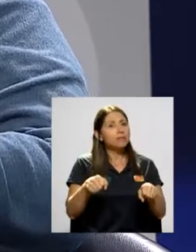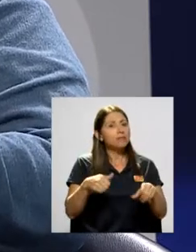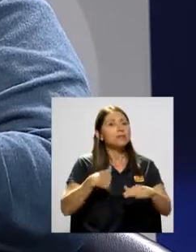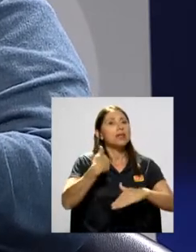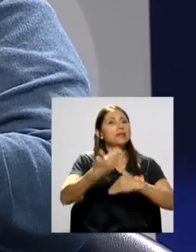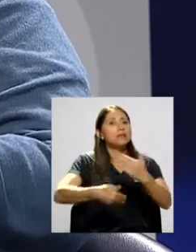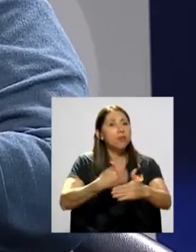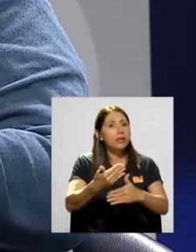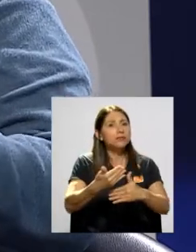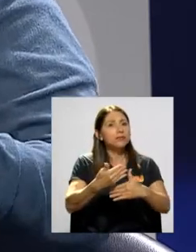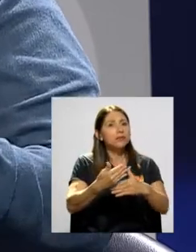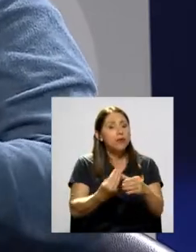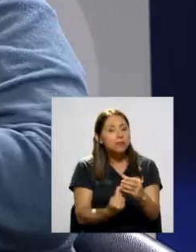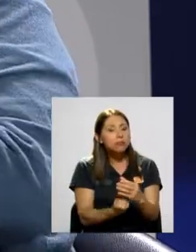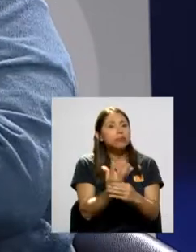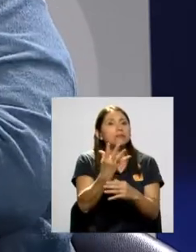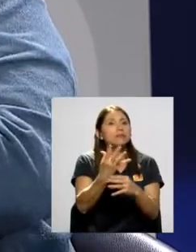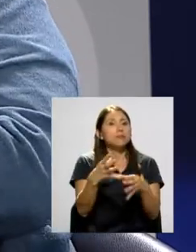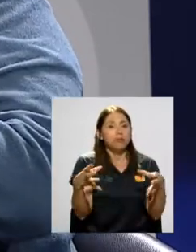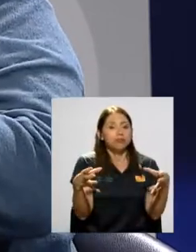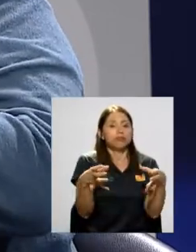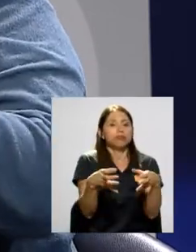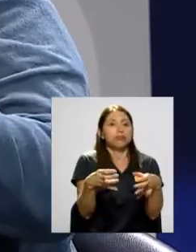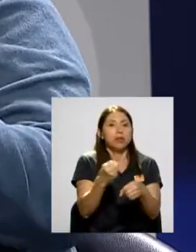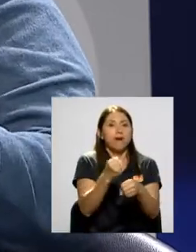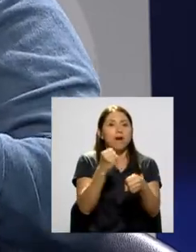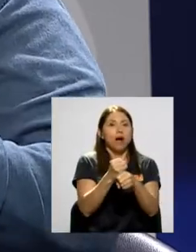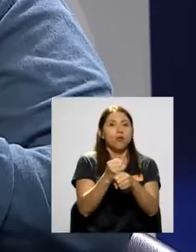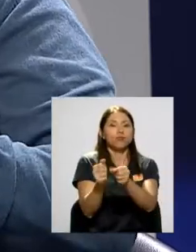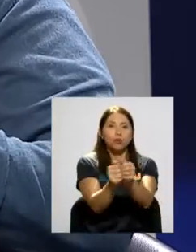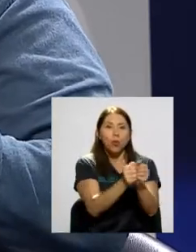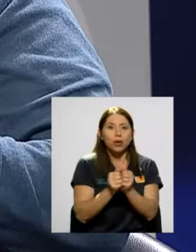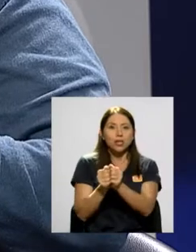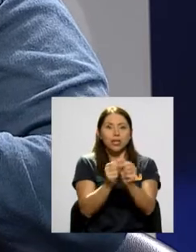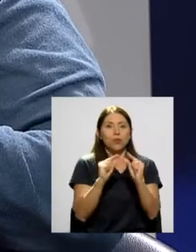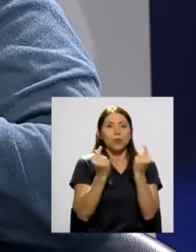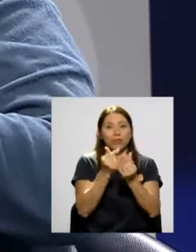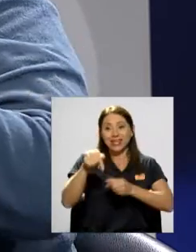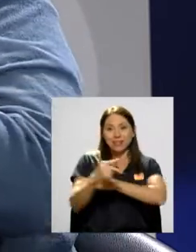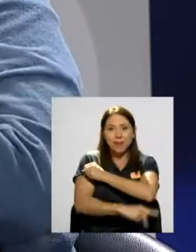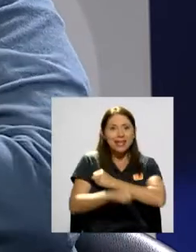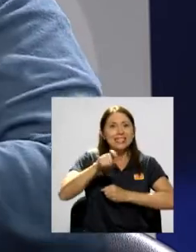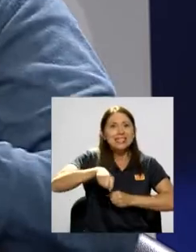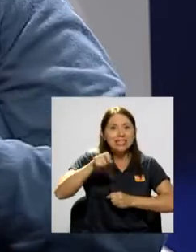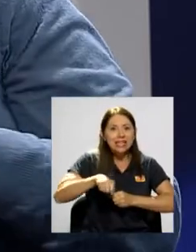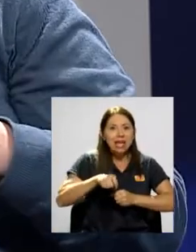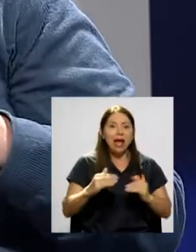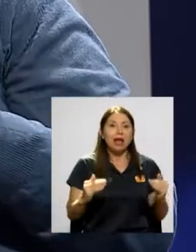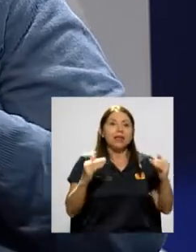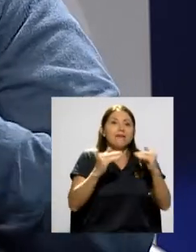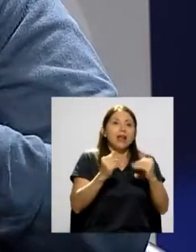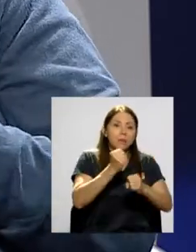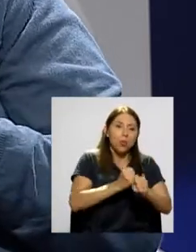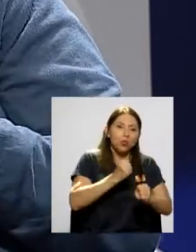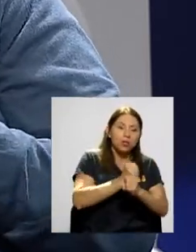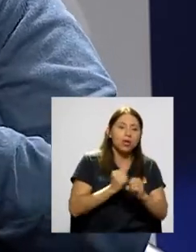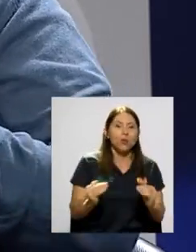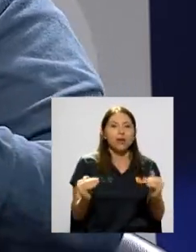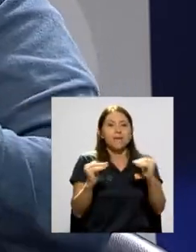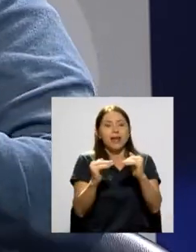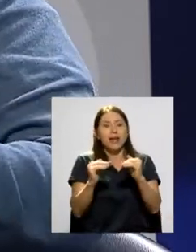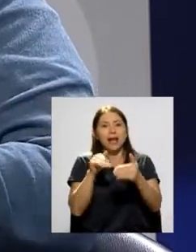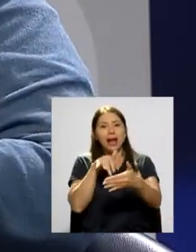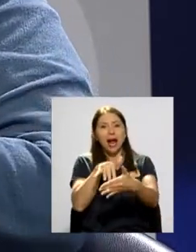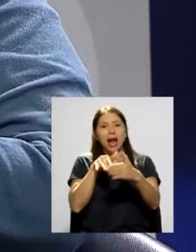colectivas de trabajo, que es lo que necesita este país a todo nivel, ¿verdad?, a nivel productivo, a nivel académico, a nivel